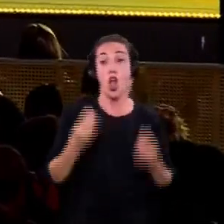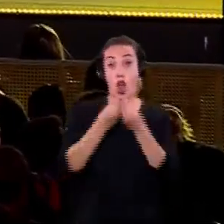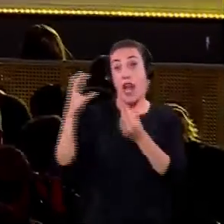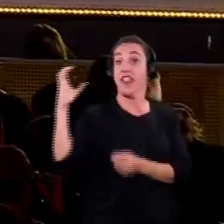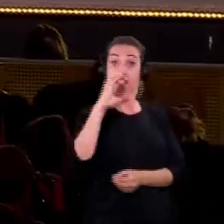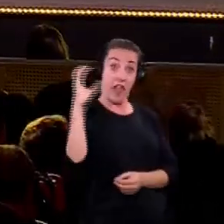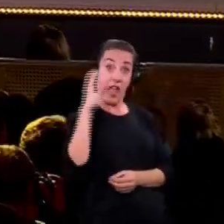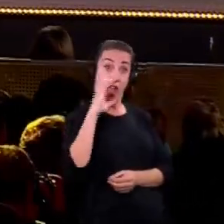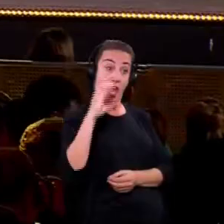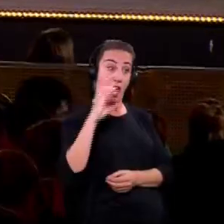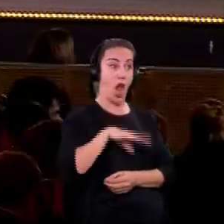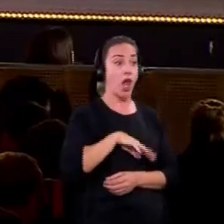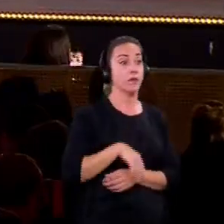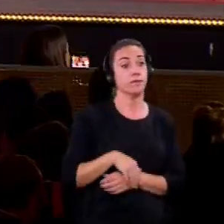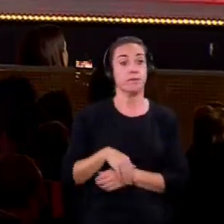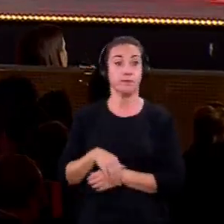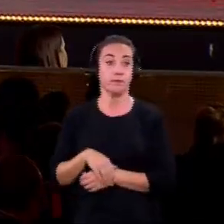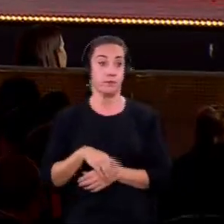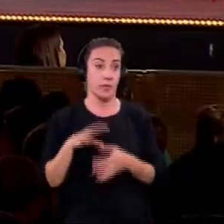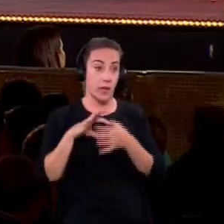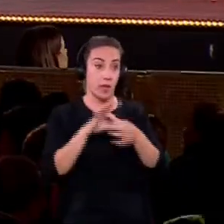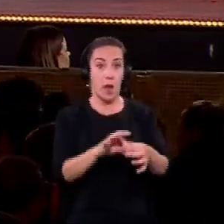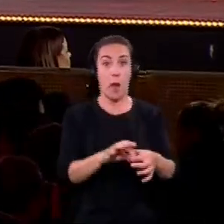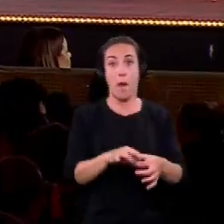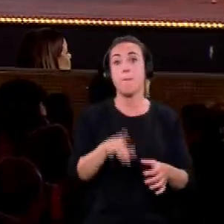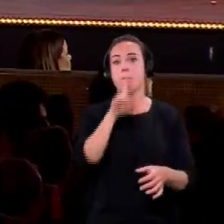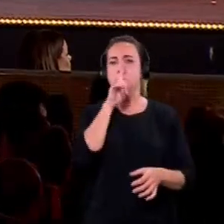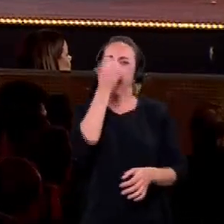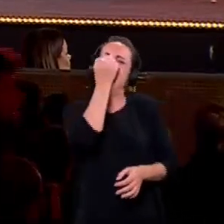Jódase, mejor callarse y evitar cachar.